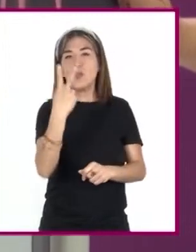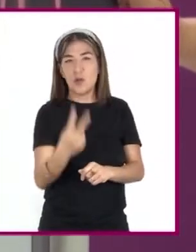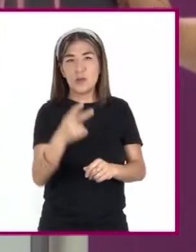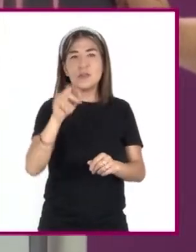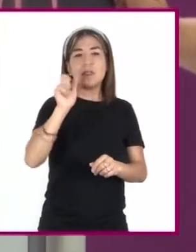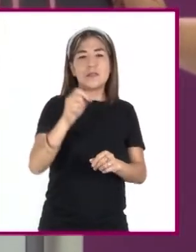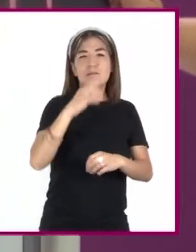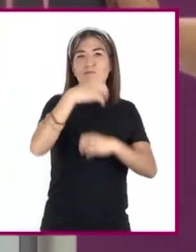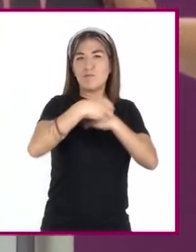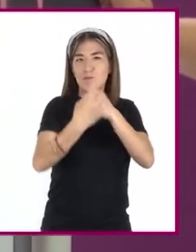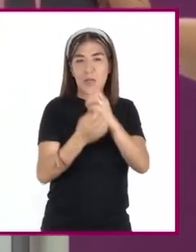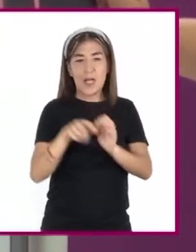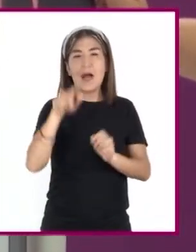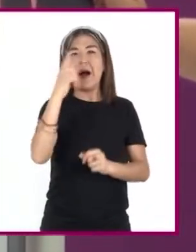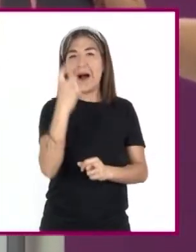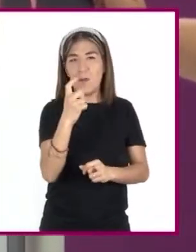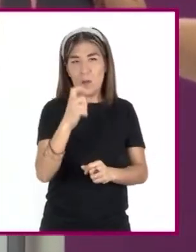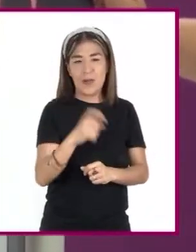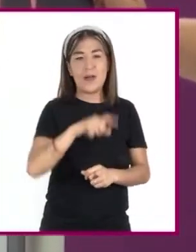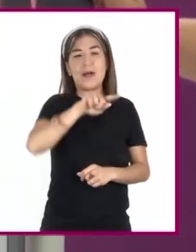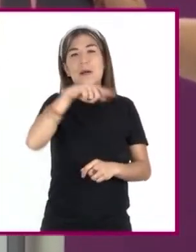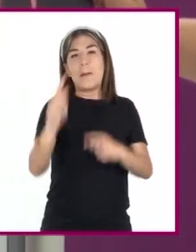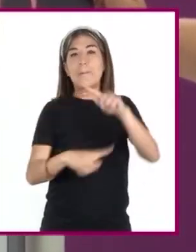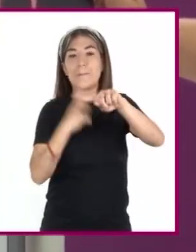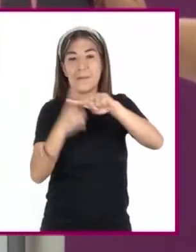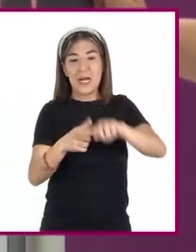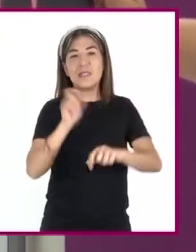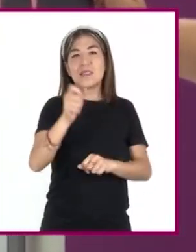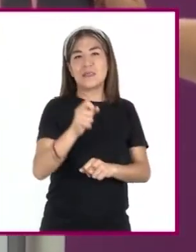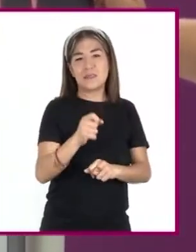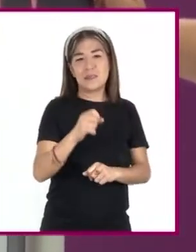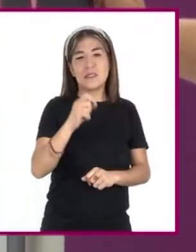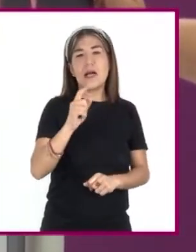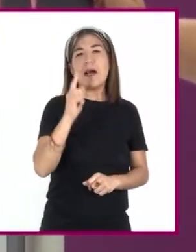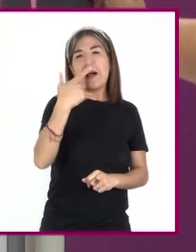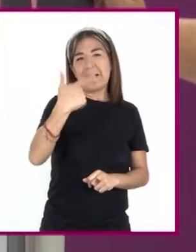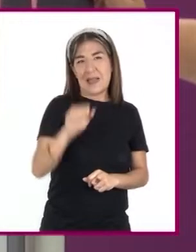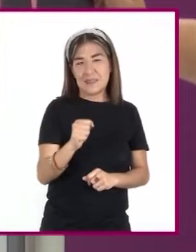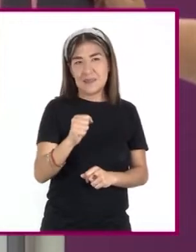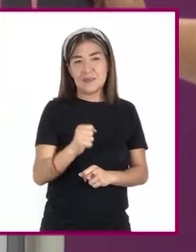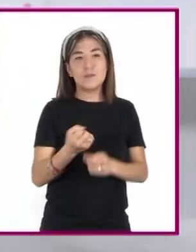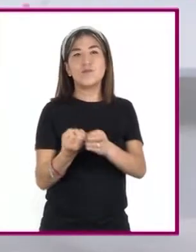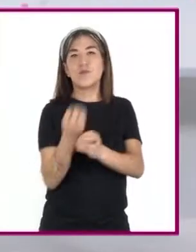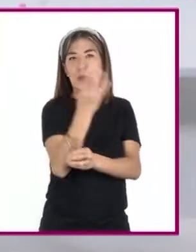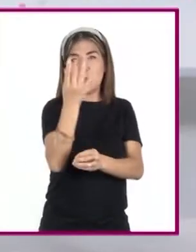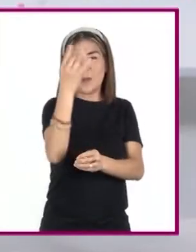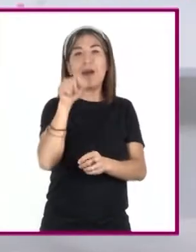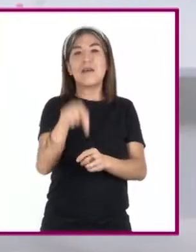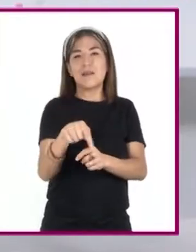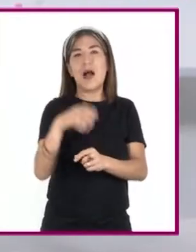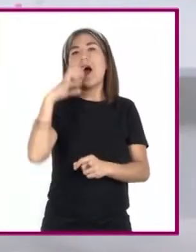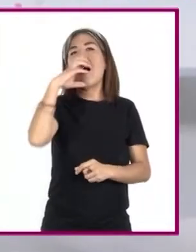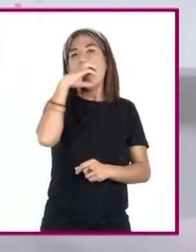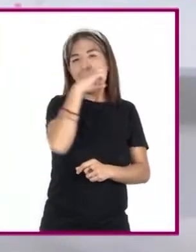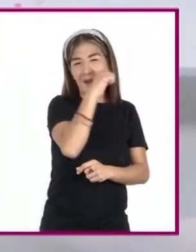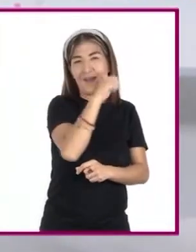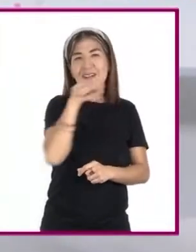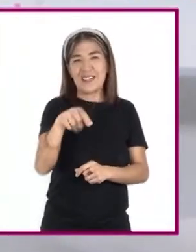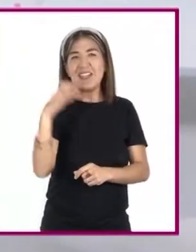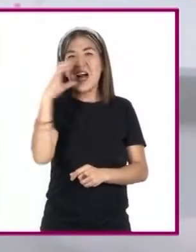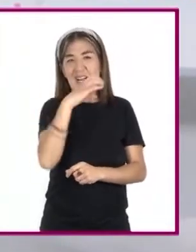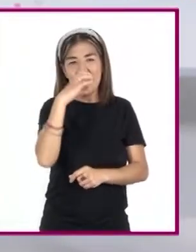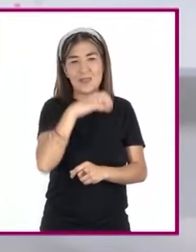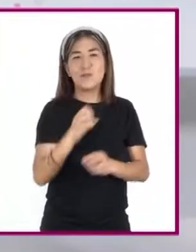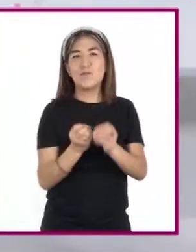líquida más una molécula de oxígeno gas que se desprende. La ecuación liberó calor, por lo que es una